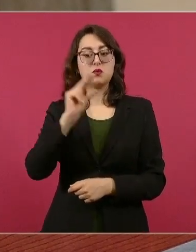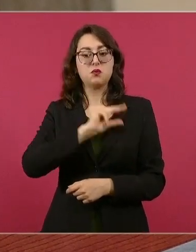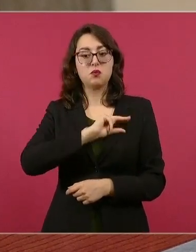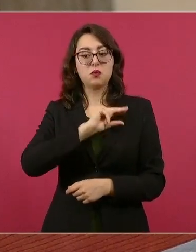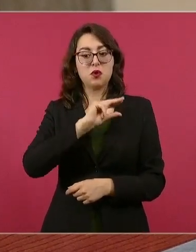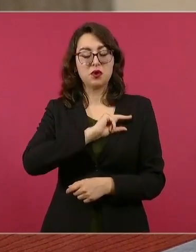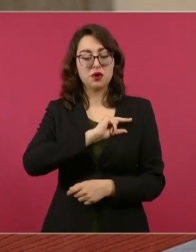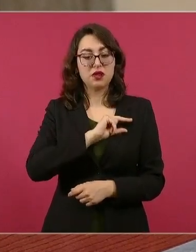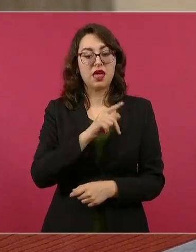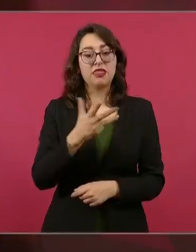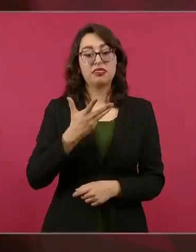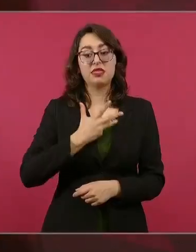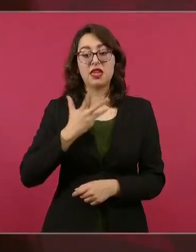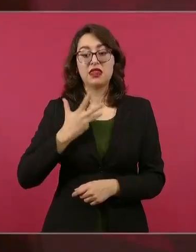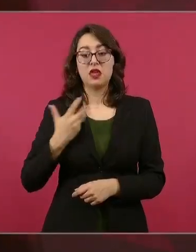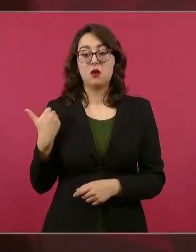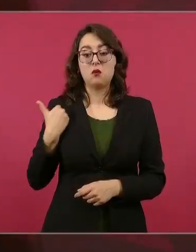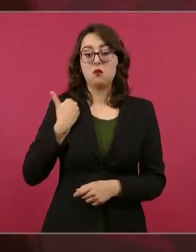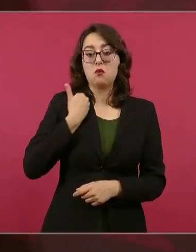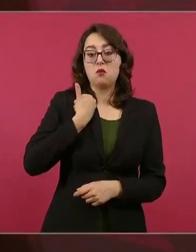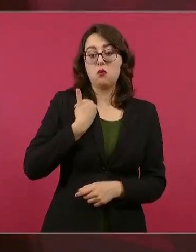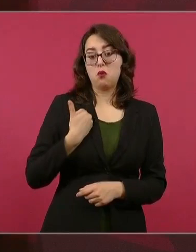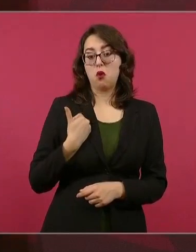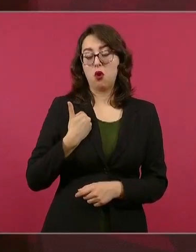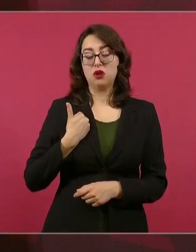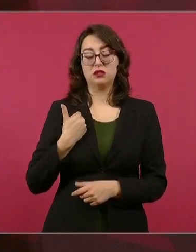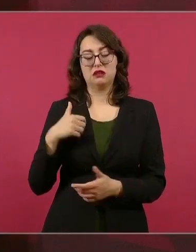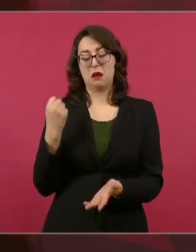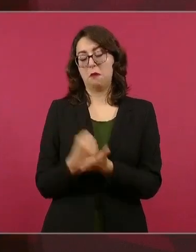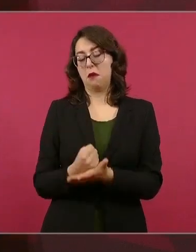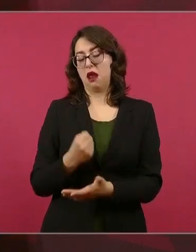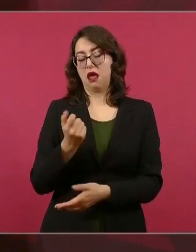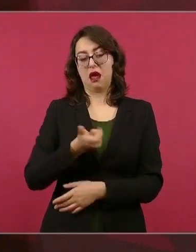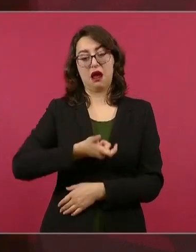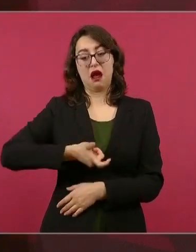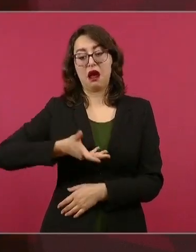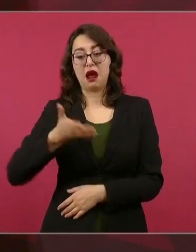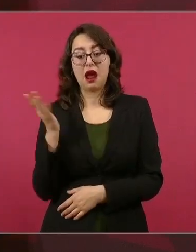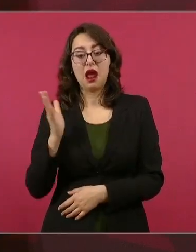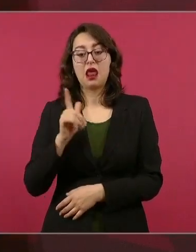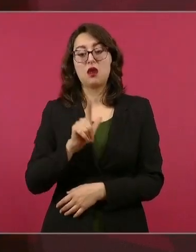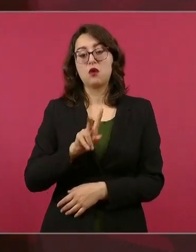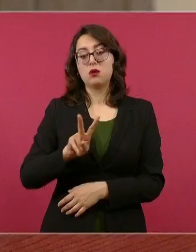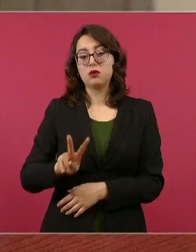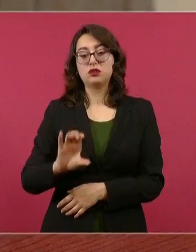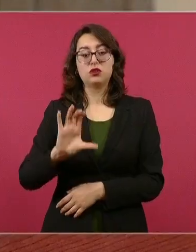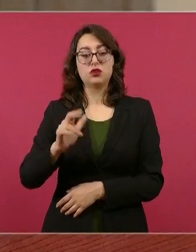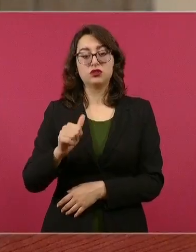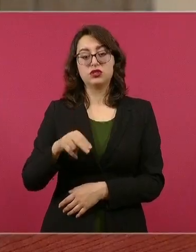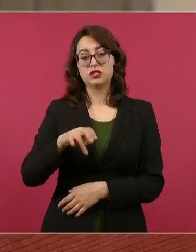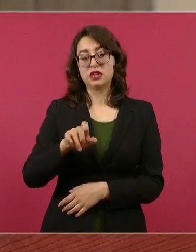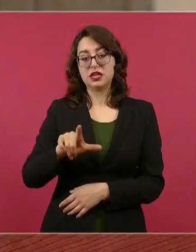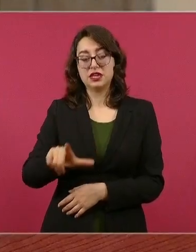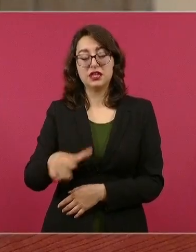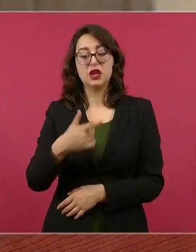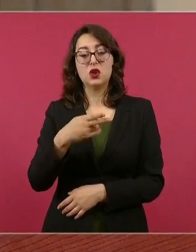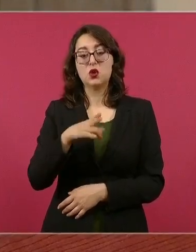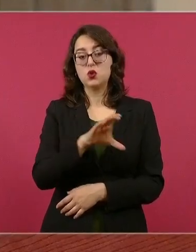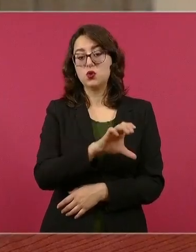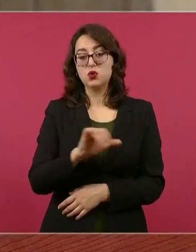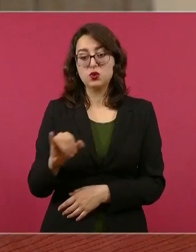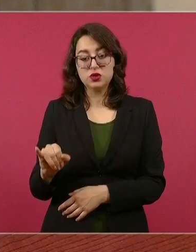Colecciona bolsas, Louis Vuitton, Chanel, Higuchi.